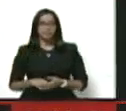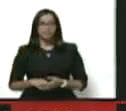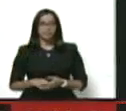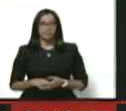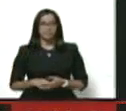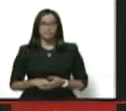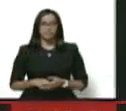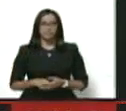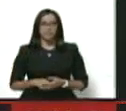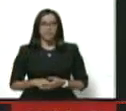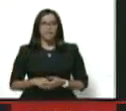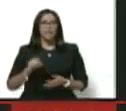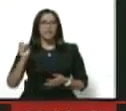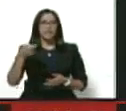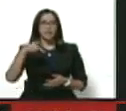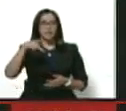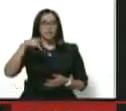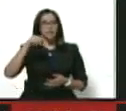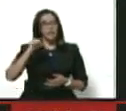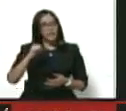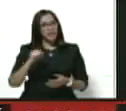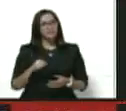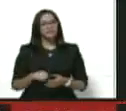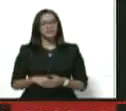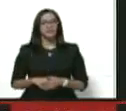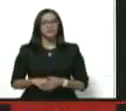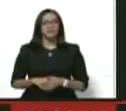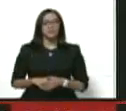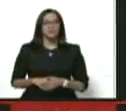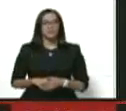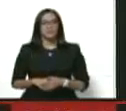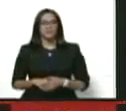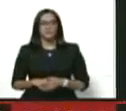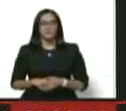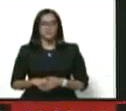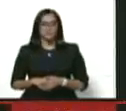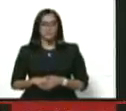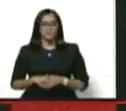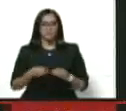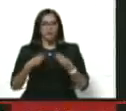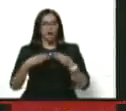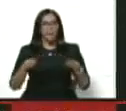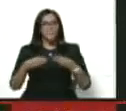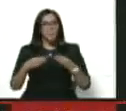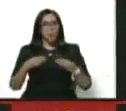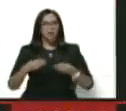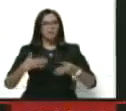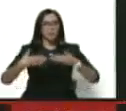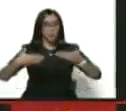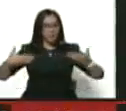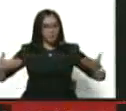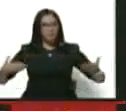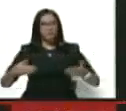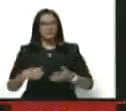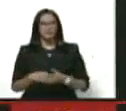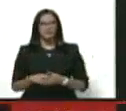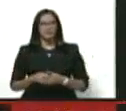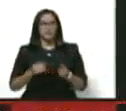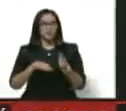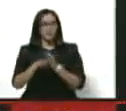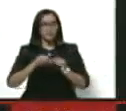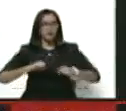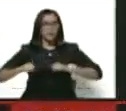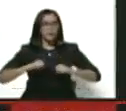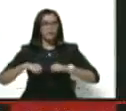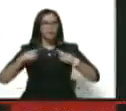El gran polo patriótico y la alianza de fuerzas, de izquierda, de fuerzas progresistas, de avanzadas. El movimiento popular,